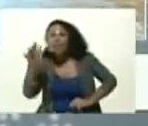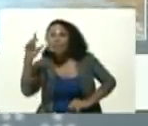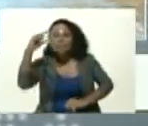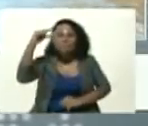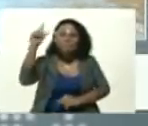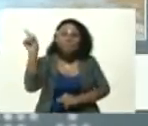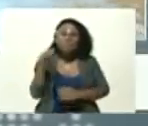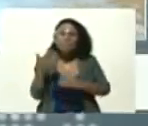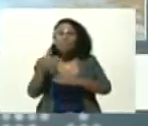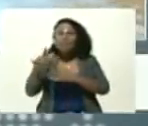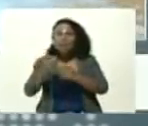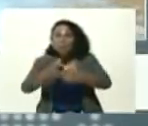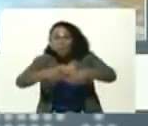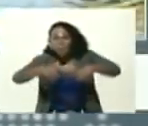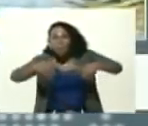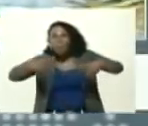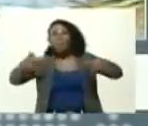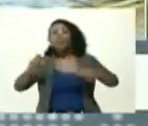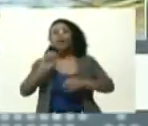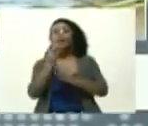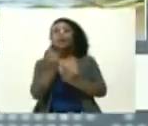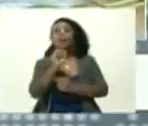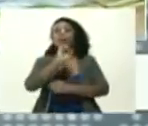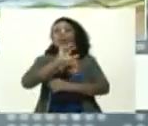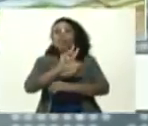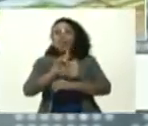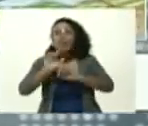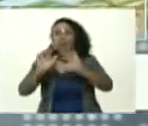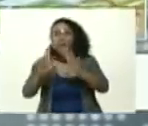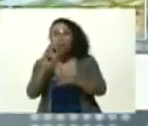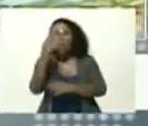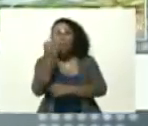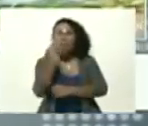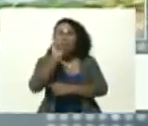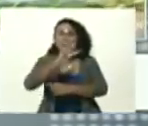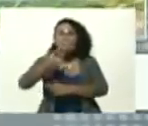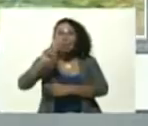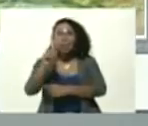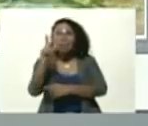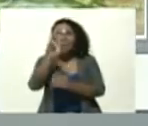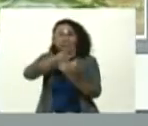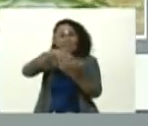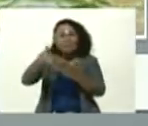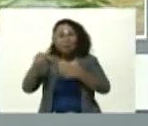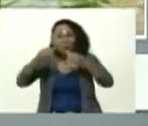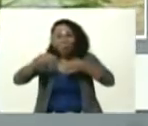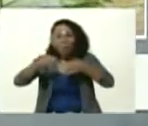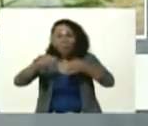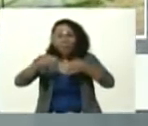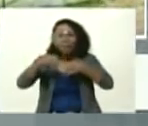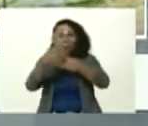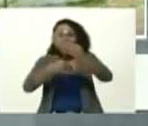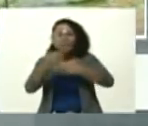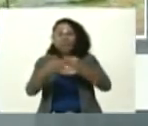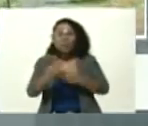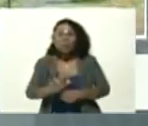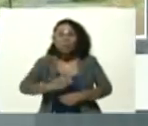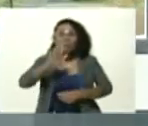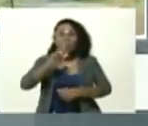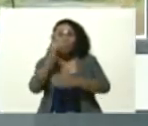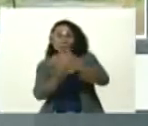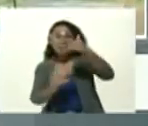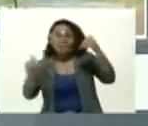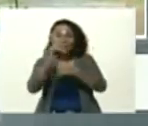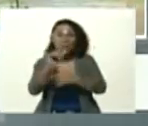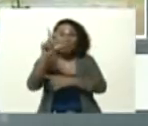pasaron las ondas número 38 y la número 41, que es la que acaba de salir, nos dejó precipitaciones por encima de